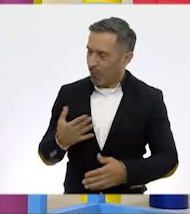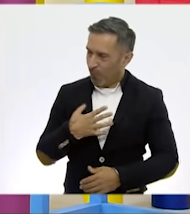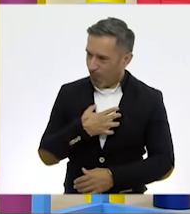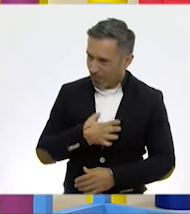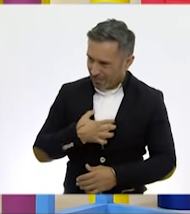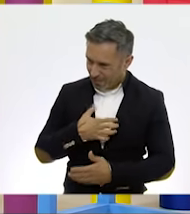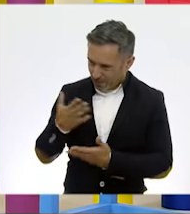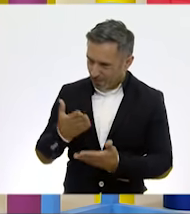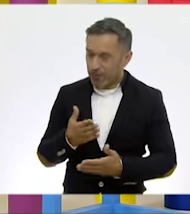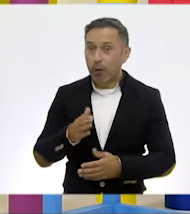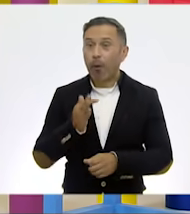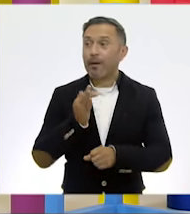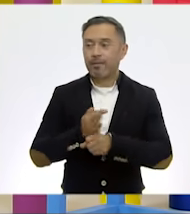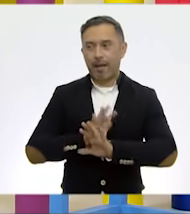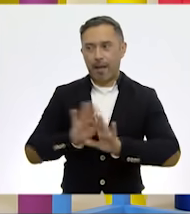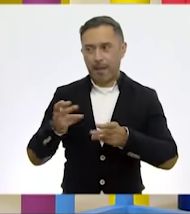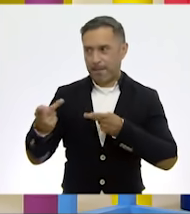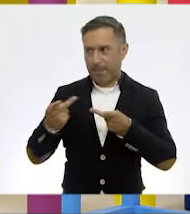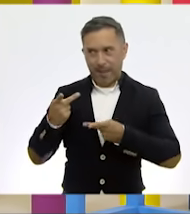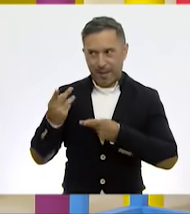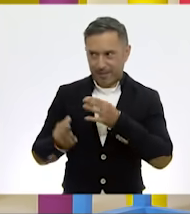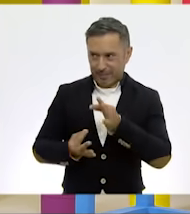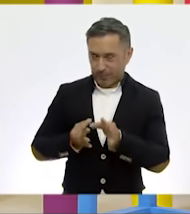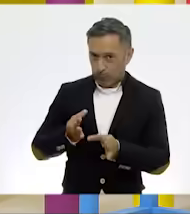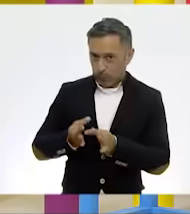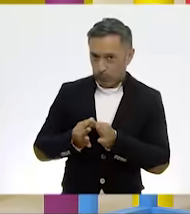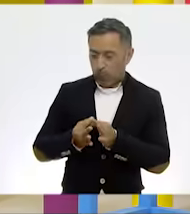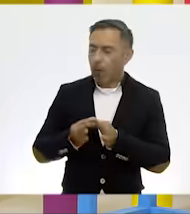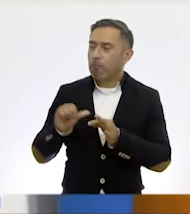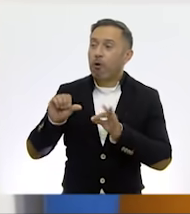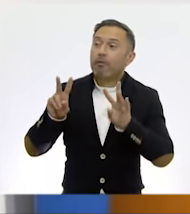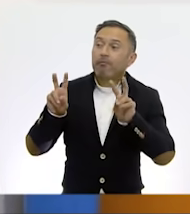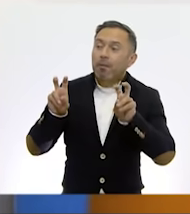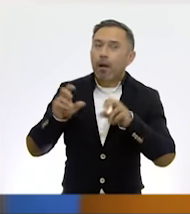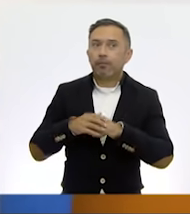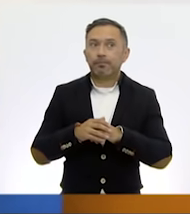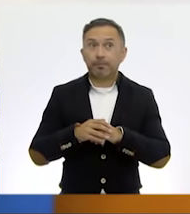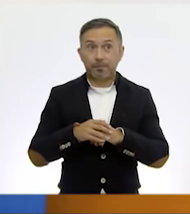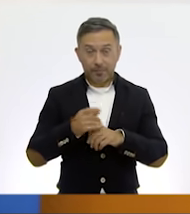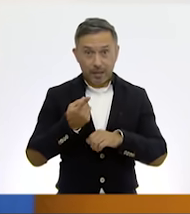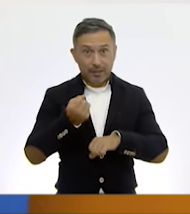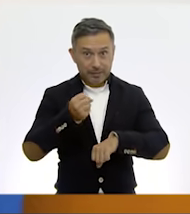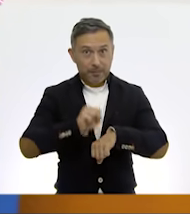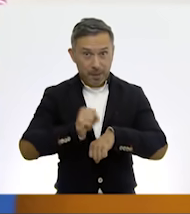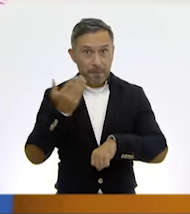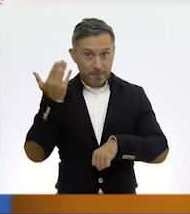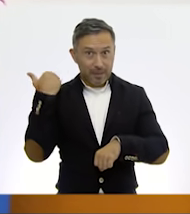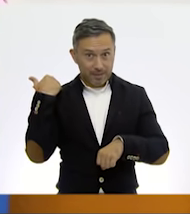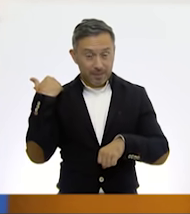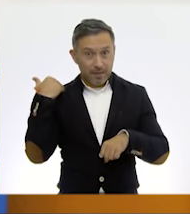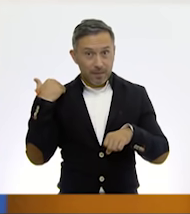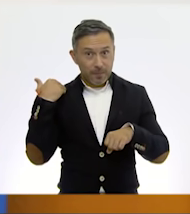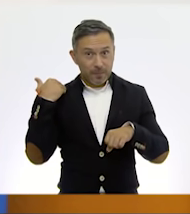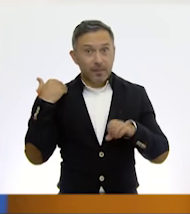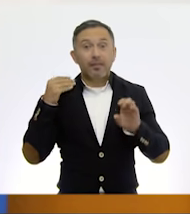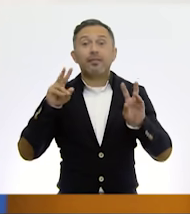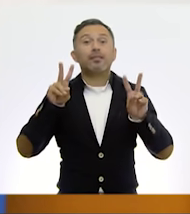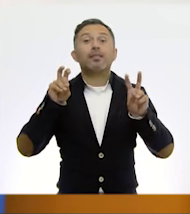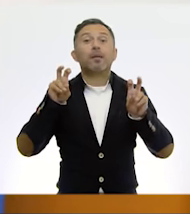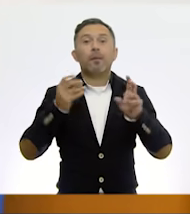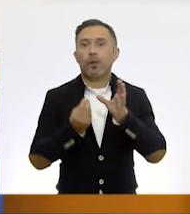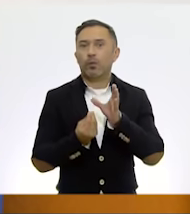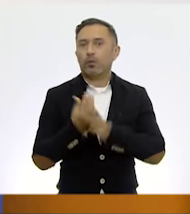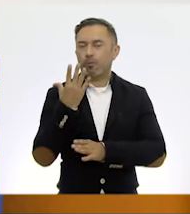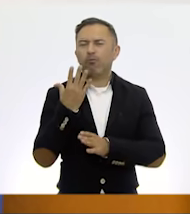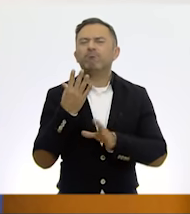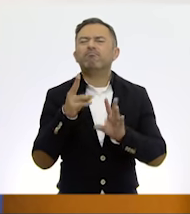listos para comenzar con el tema de hoy. Y el tema de hoy, como estábamos viendo la semana pasada, era un tema nuevo, que eran los folletos. Entonces,